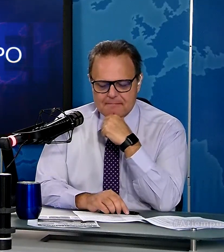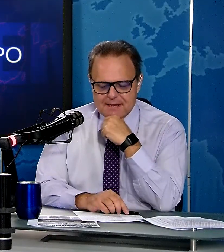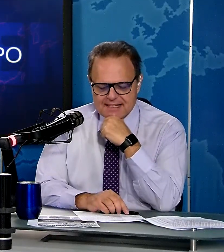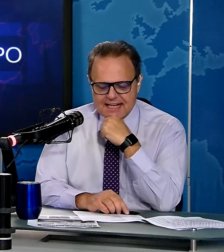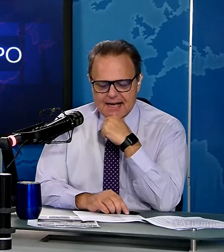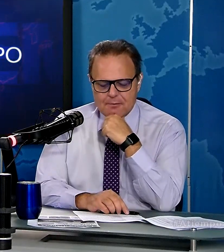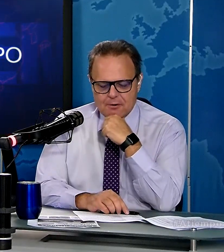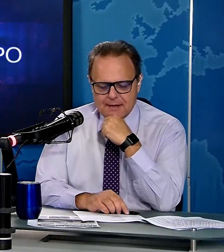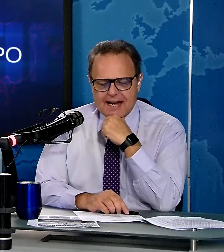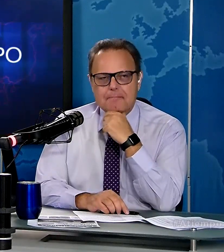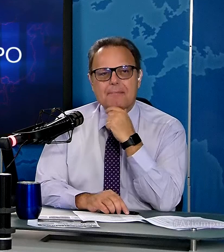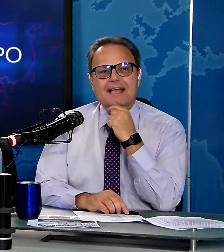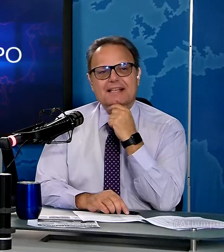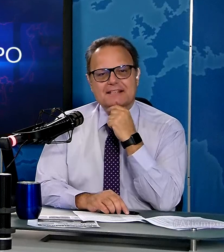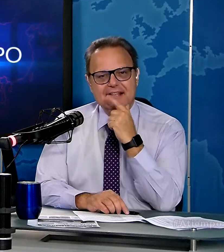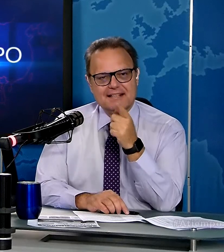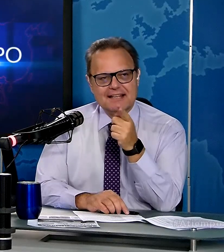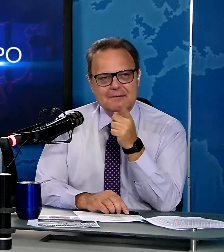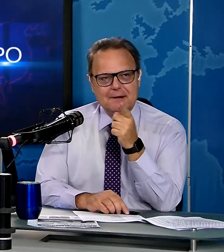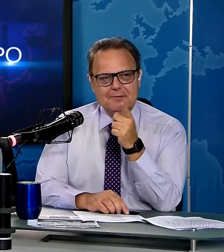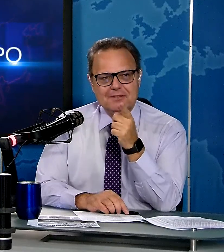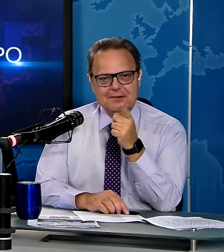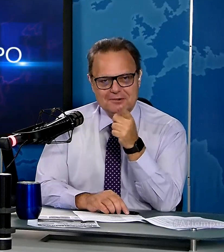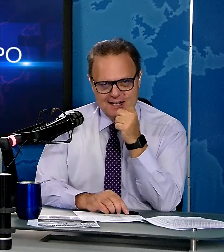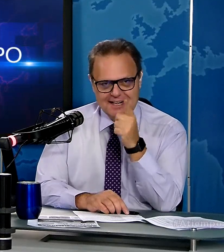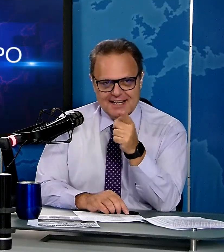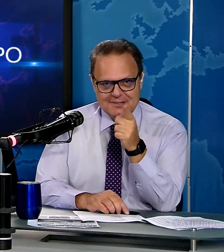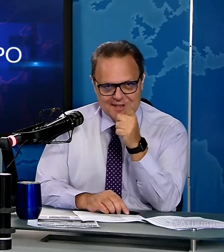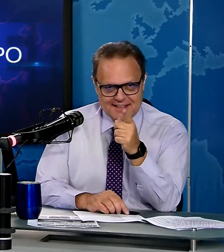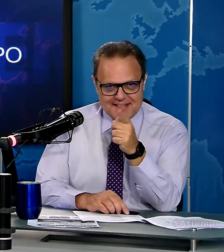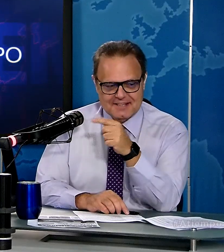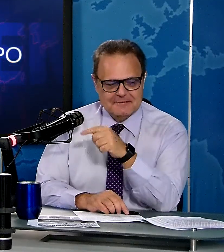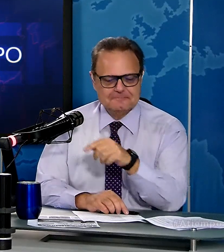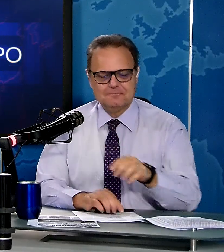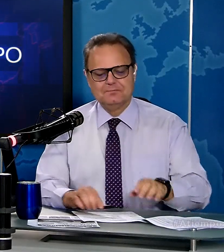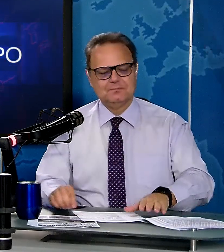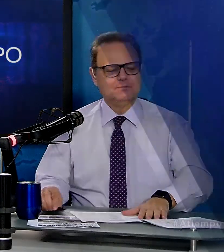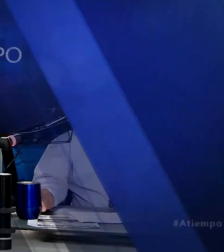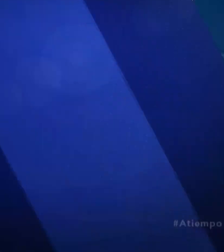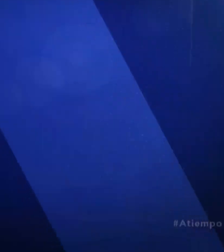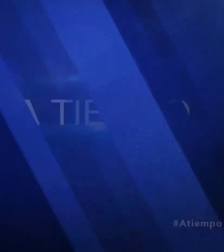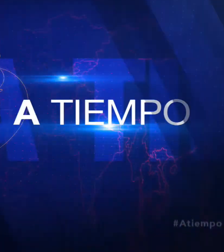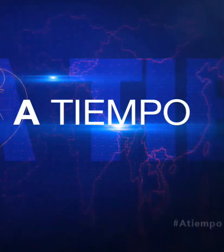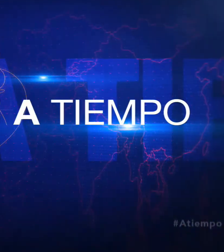venezolanos que empiezan a volver al país? Interesante pregunta, ¿no? Al regreso, quédense allí.